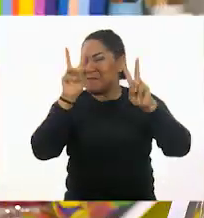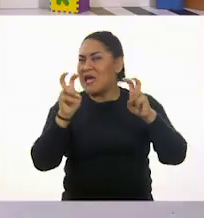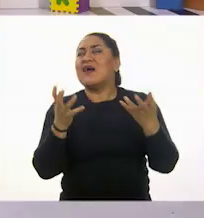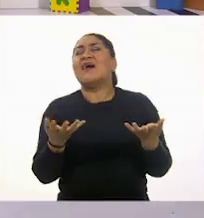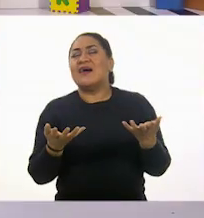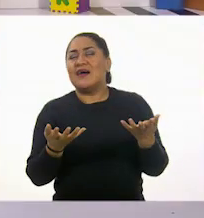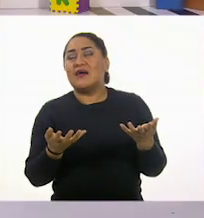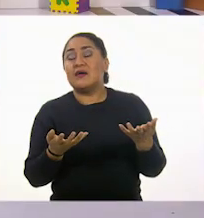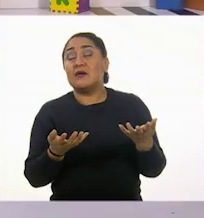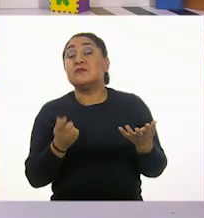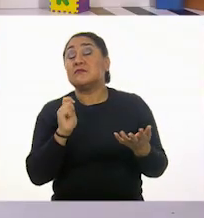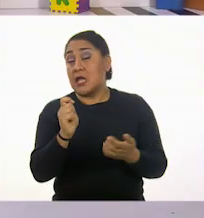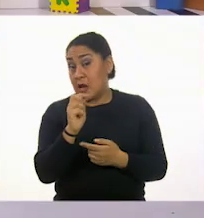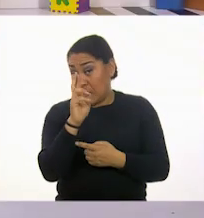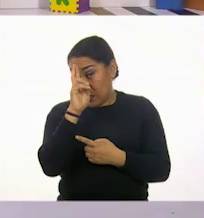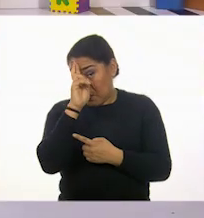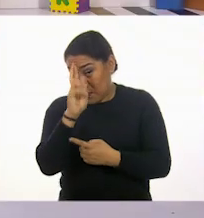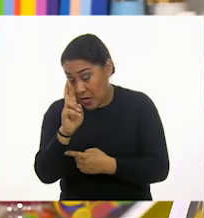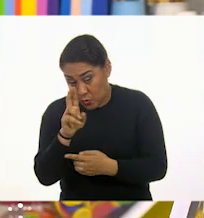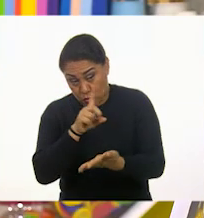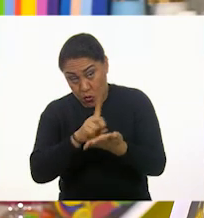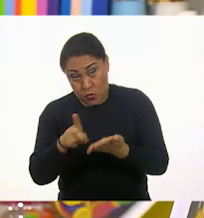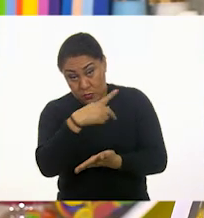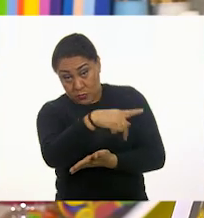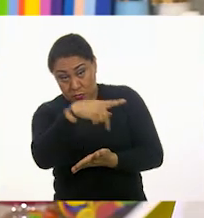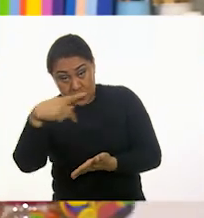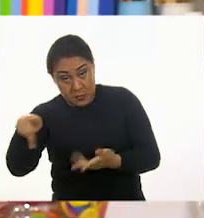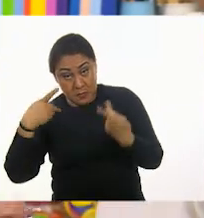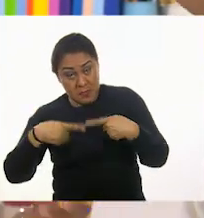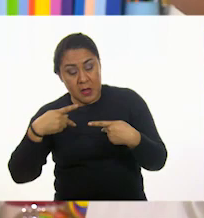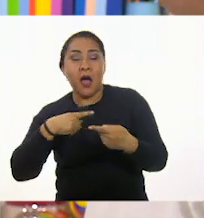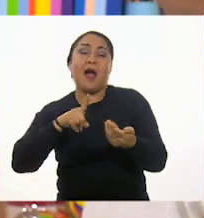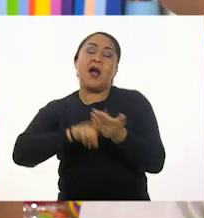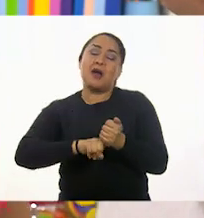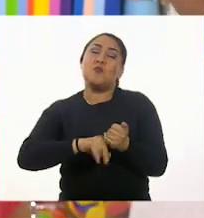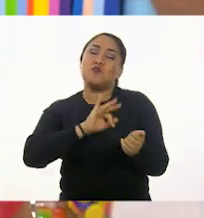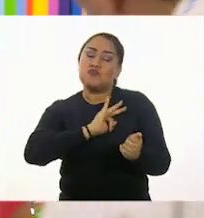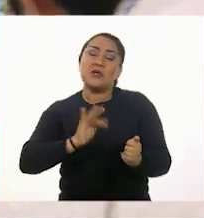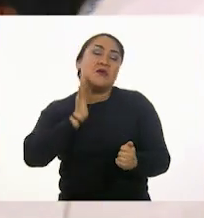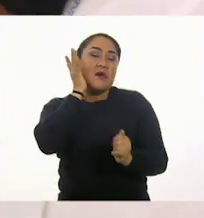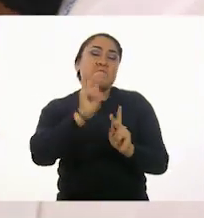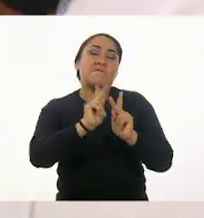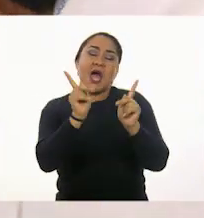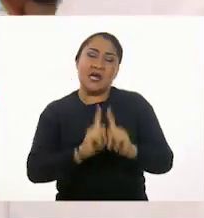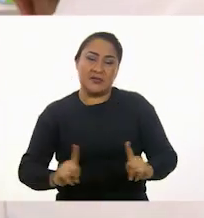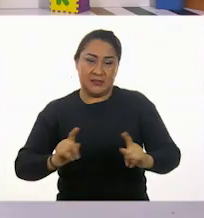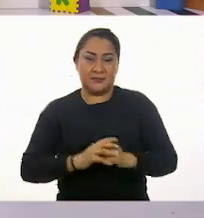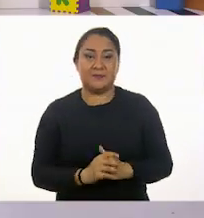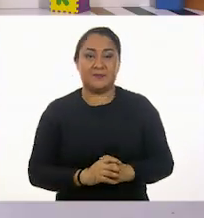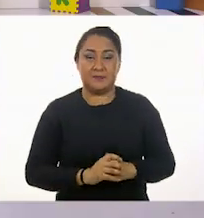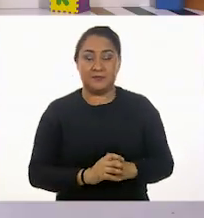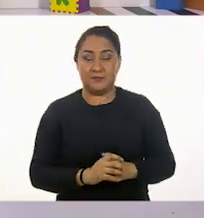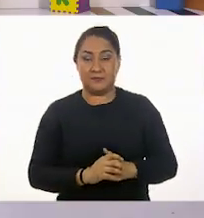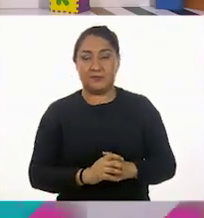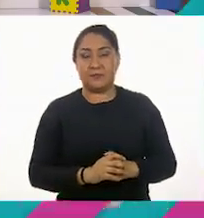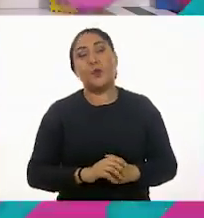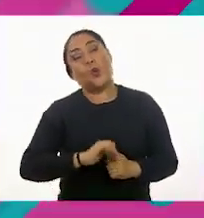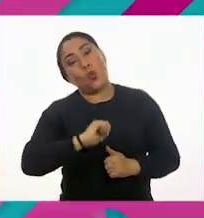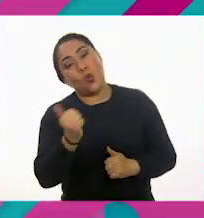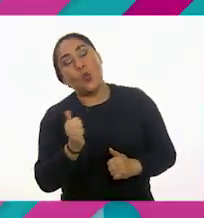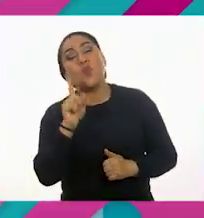sabes? El respeto al derecho ajeno es la paz. muy bien, también está una